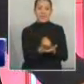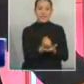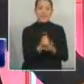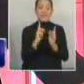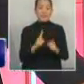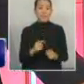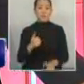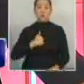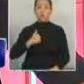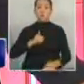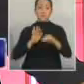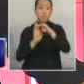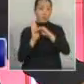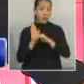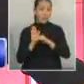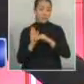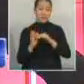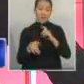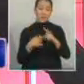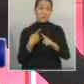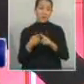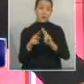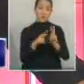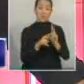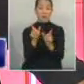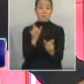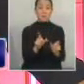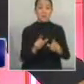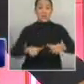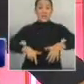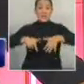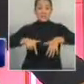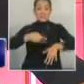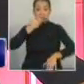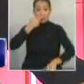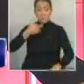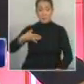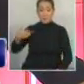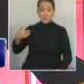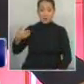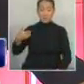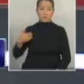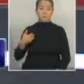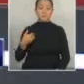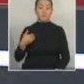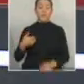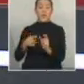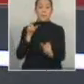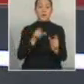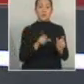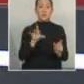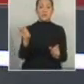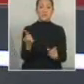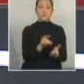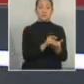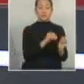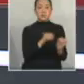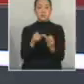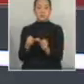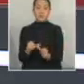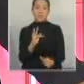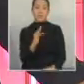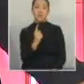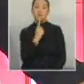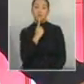el programa. Por lo demás, eso lo resolvió la gente el 17 de noviembre pasado. Ahora, es discutible si es que la gente decidió si es que se mantiene o no el FUT.